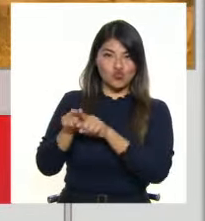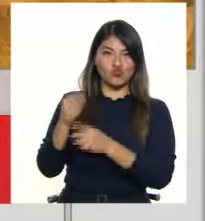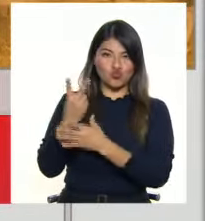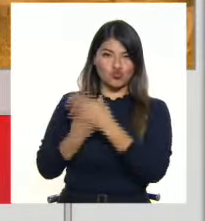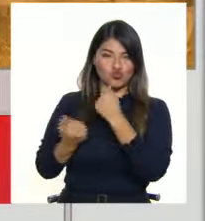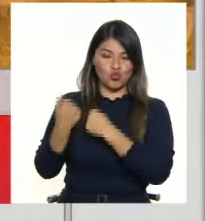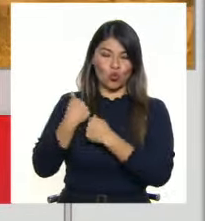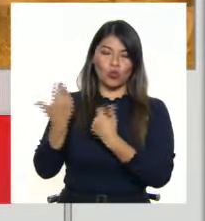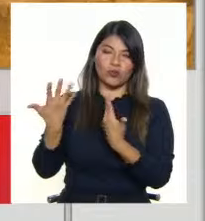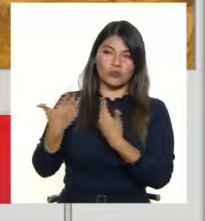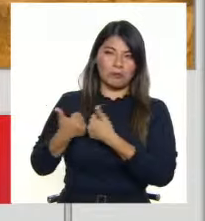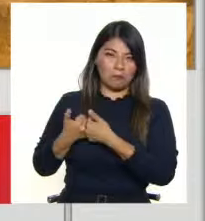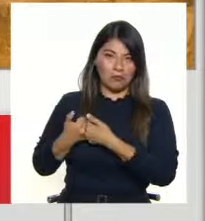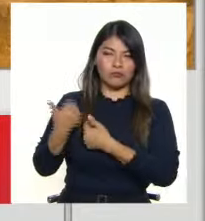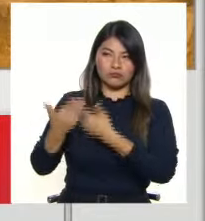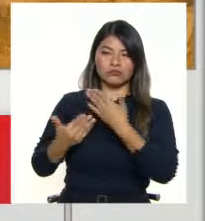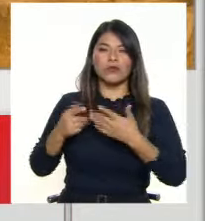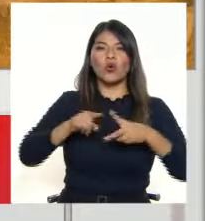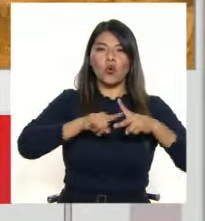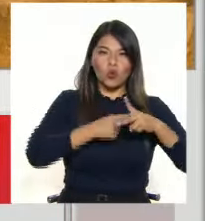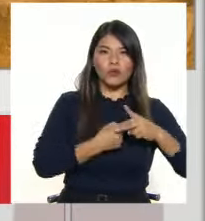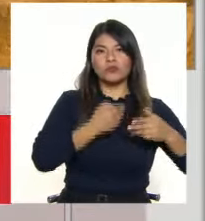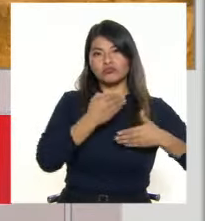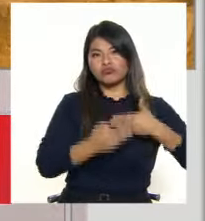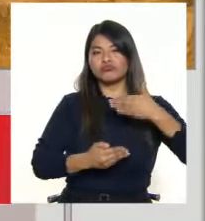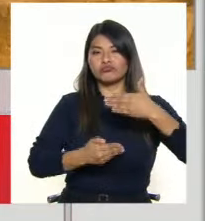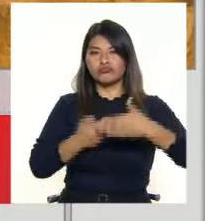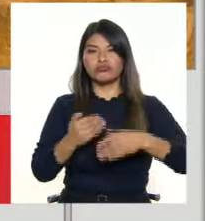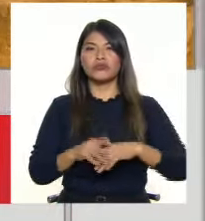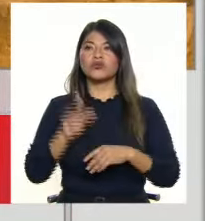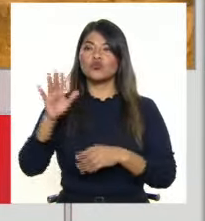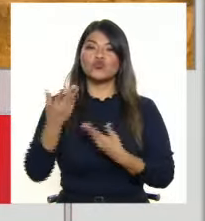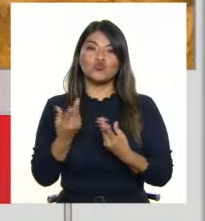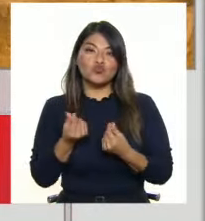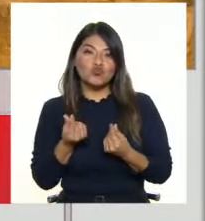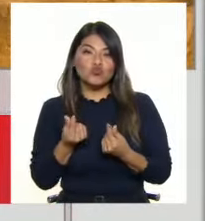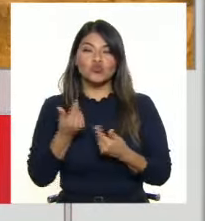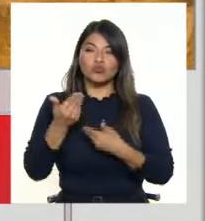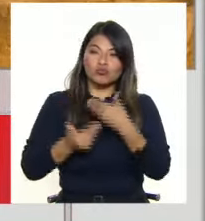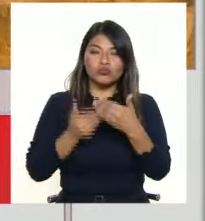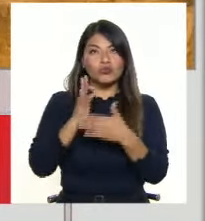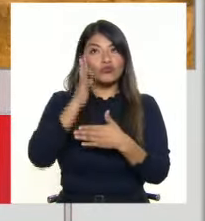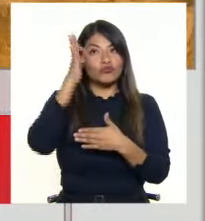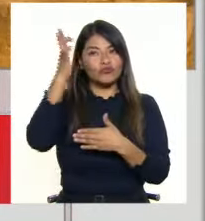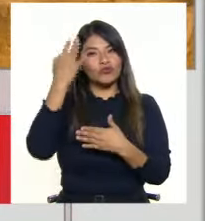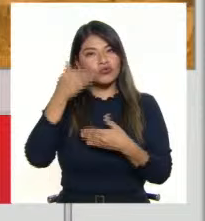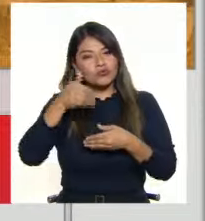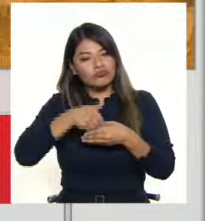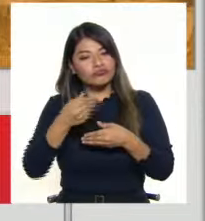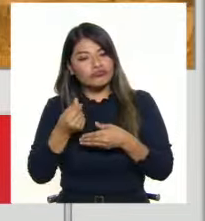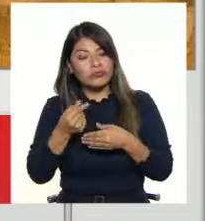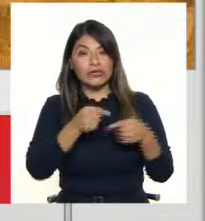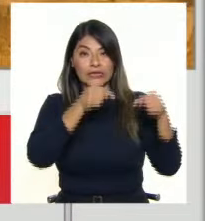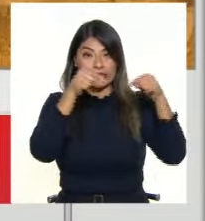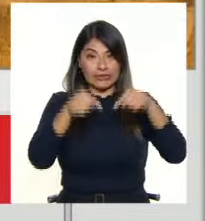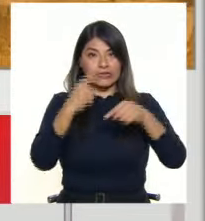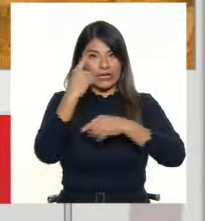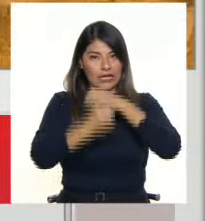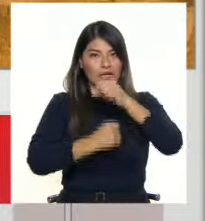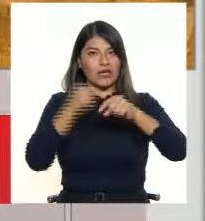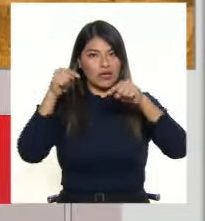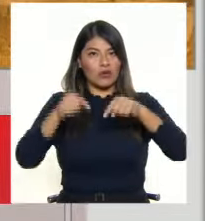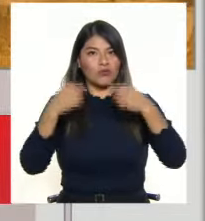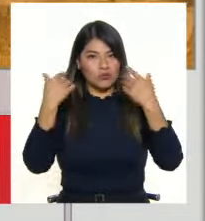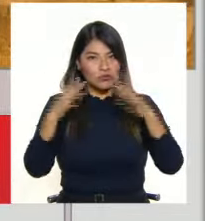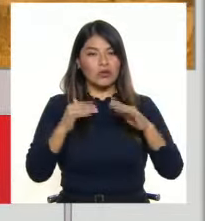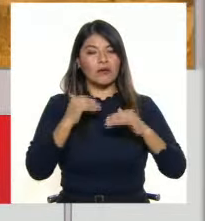un emprendimiento y bueno, con nuestros ahorros fuimos pensando a futuro, ¿no? Este año recién empezamos con nuestro